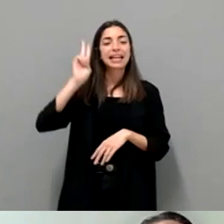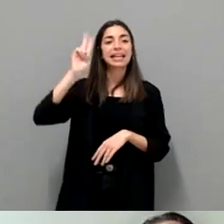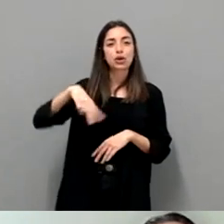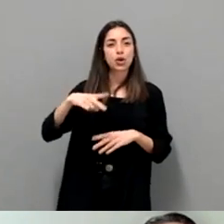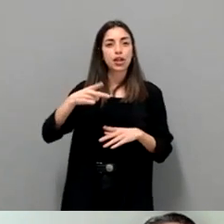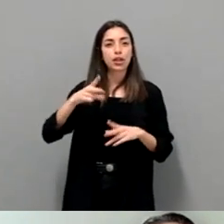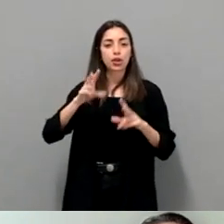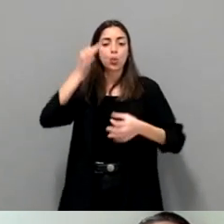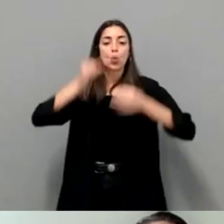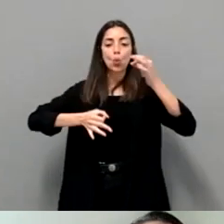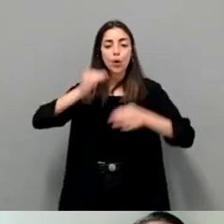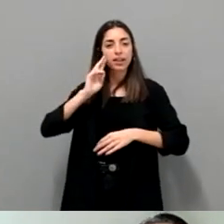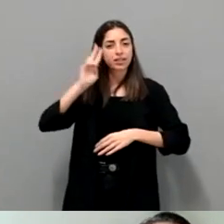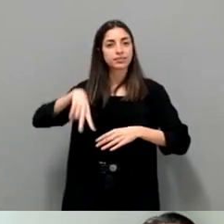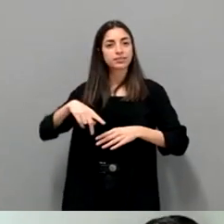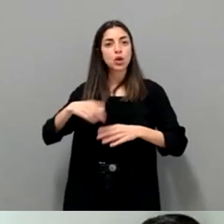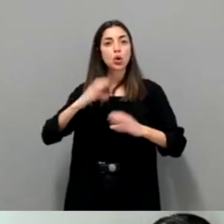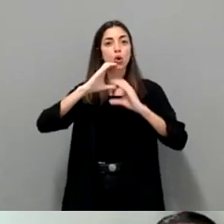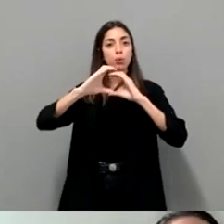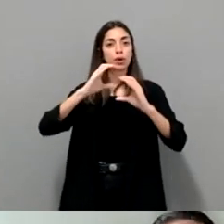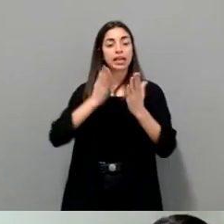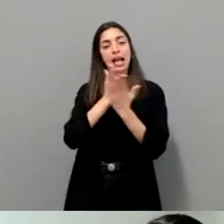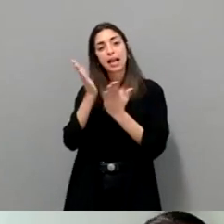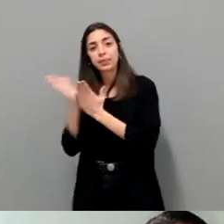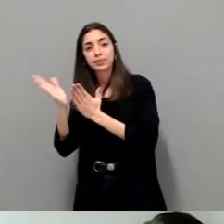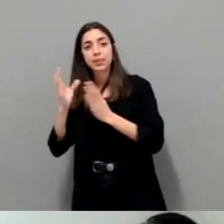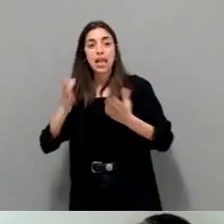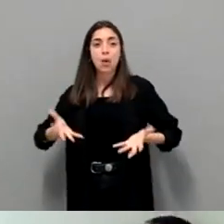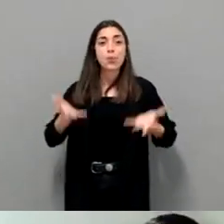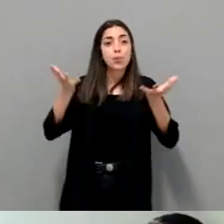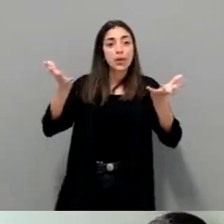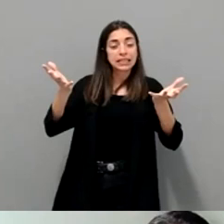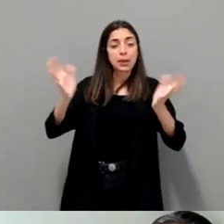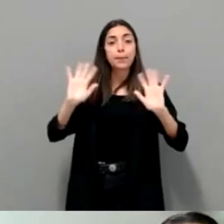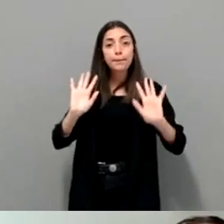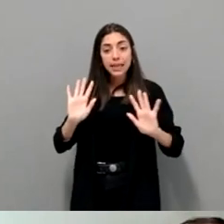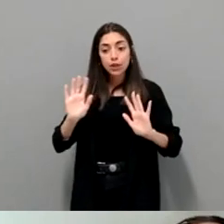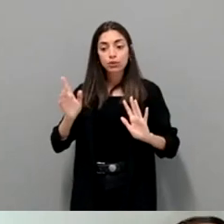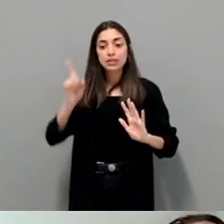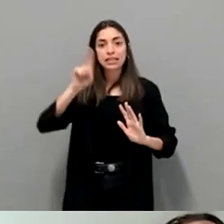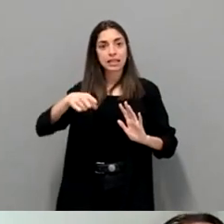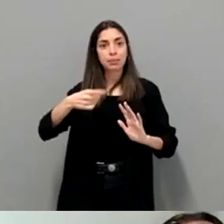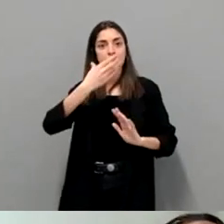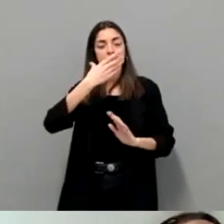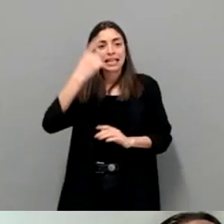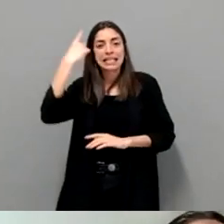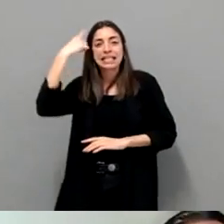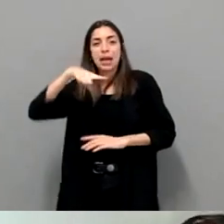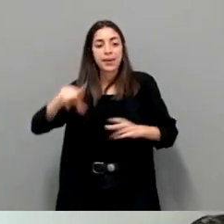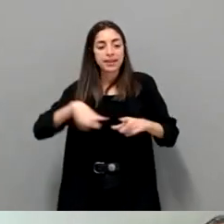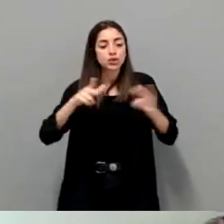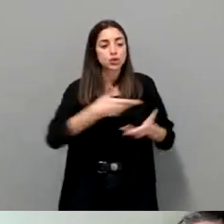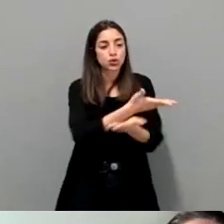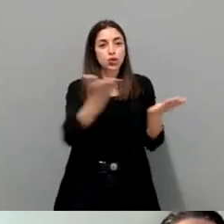jurídicamente la comunicación aumentativa y alternativa, sino de que se conozca socialmente, ¿no?